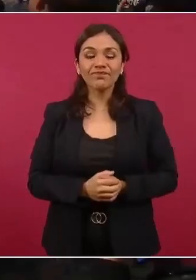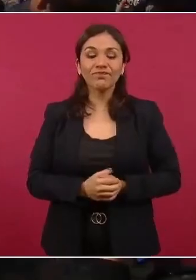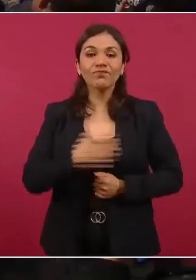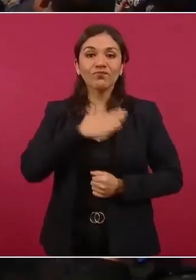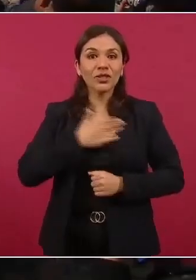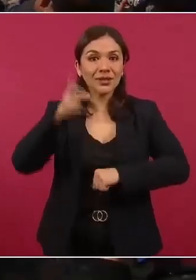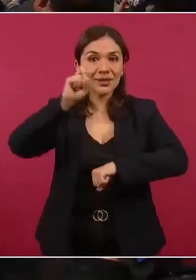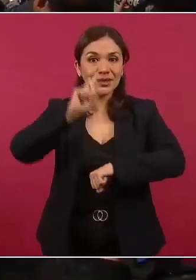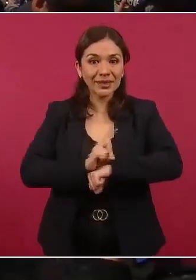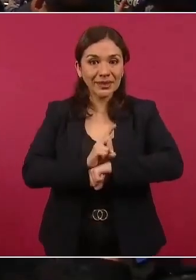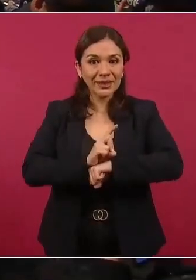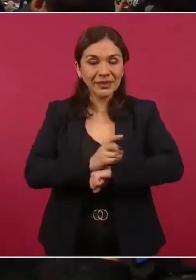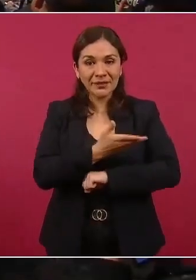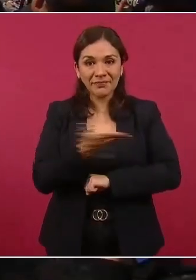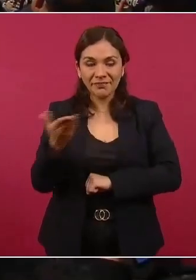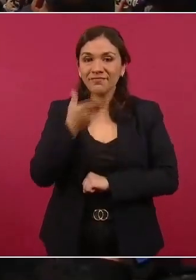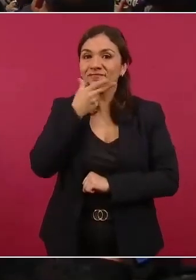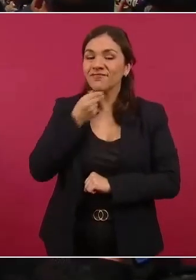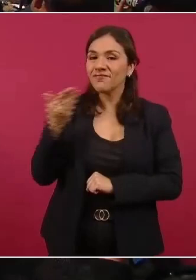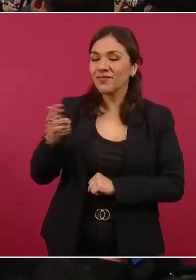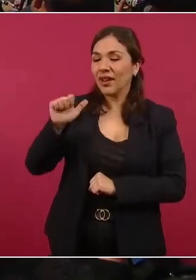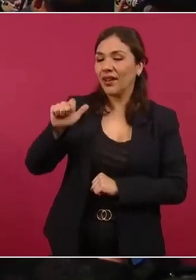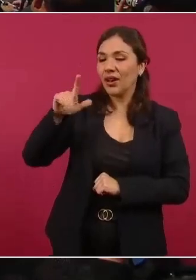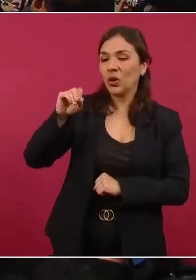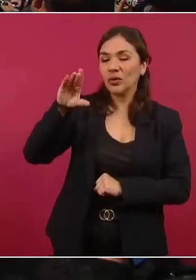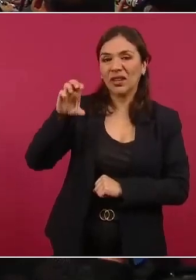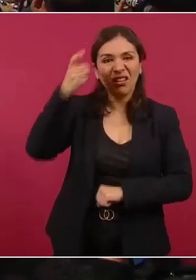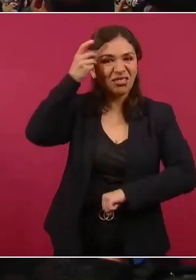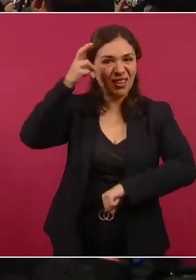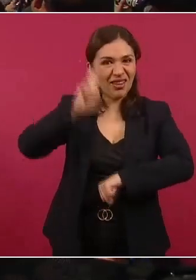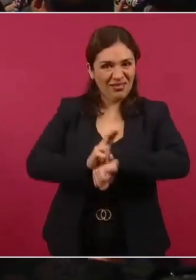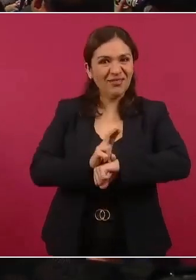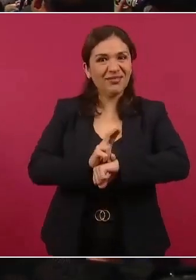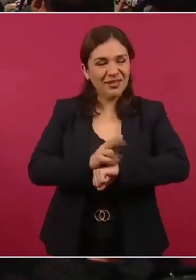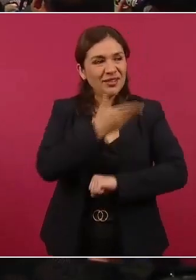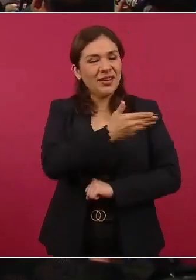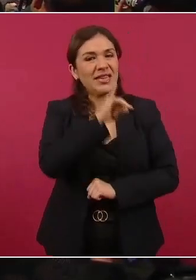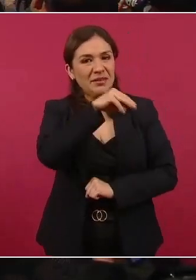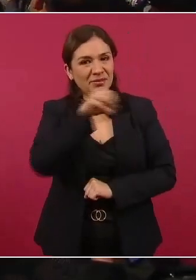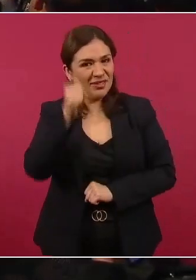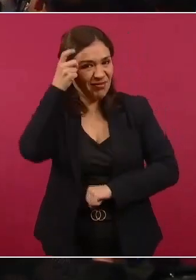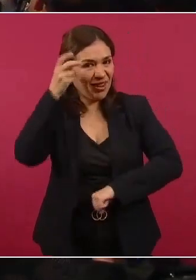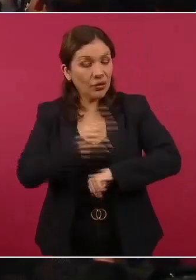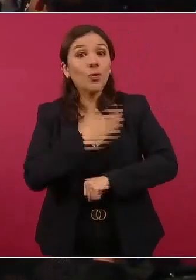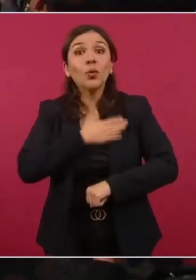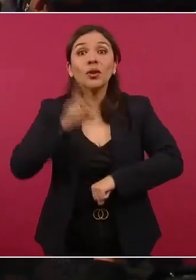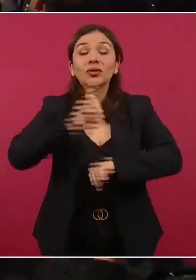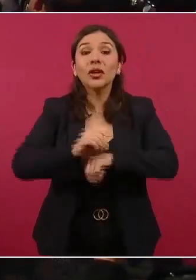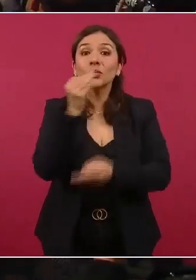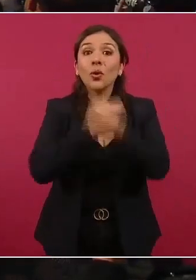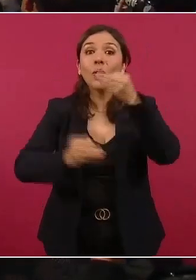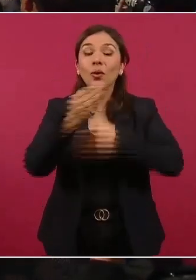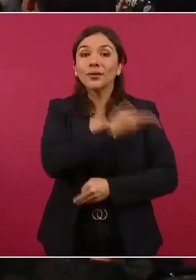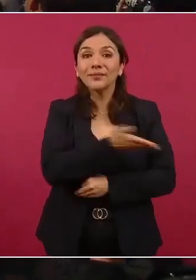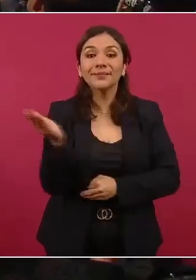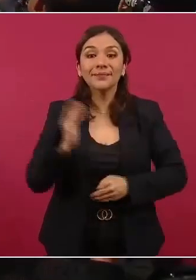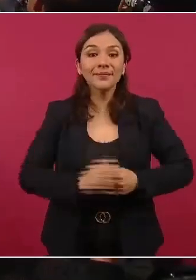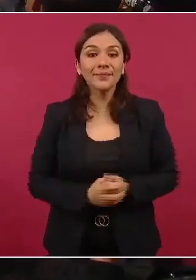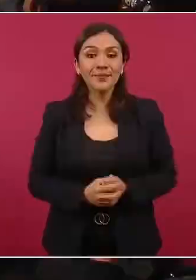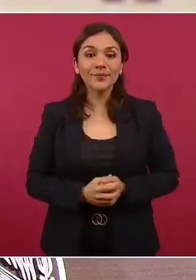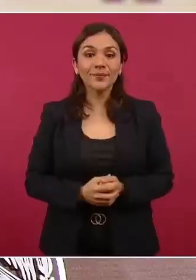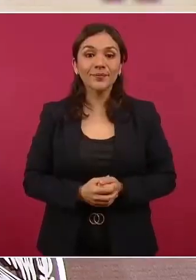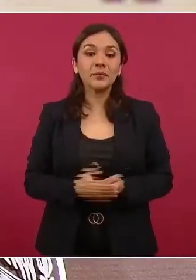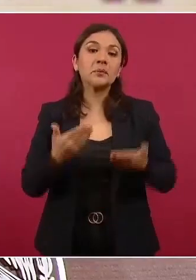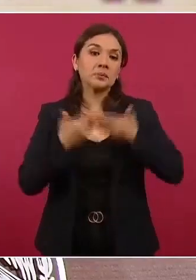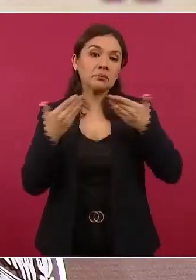Muy buenos días, maestro Alcocer, director general del IMSS, querido Zoe. Muy buenos días, tengan todas y todos ustedes. Vamos